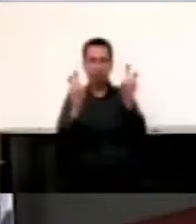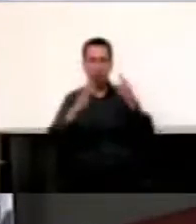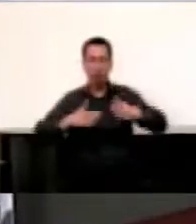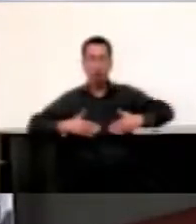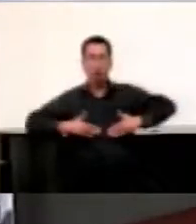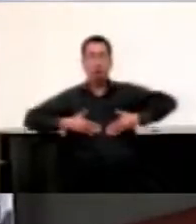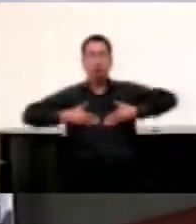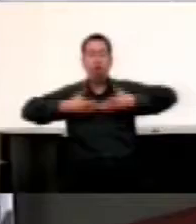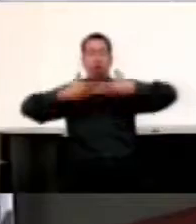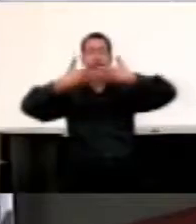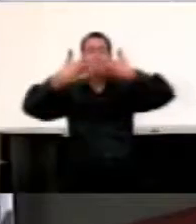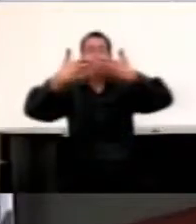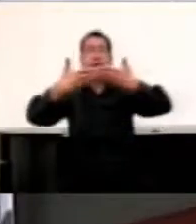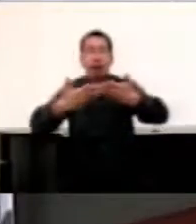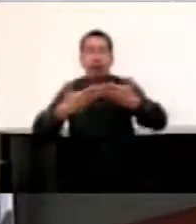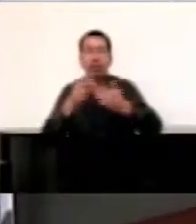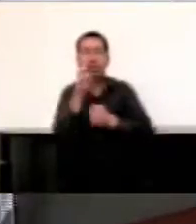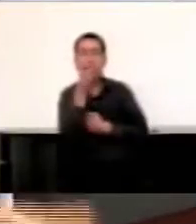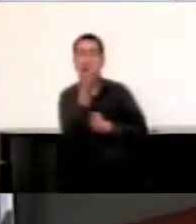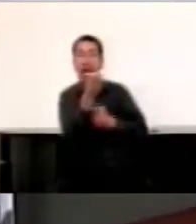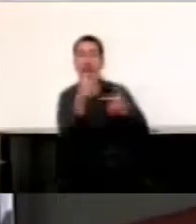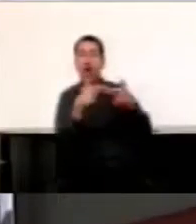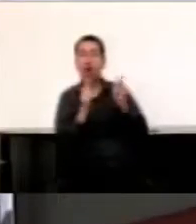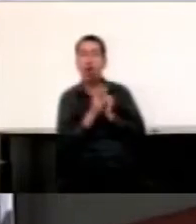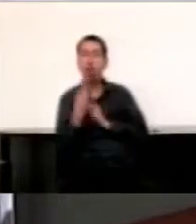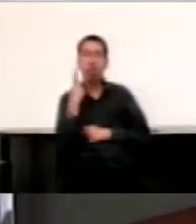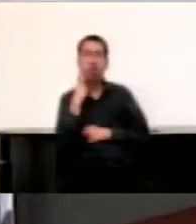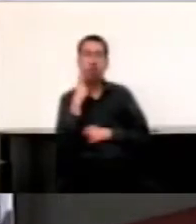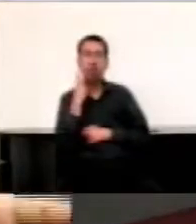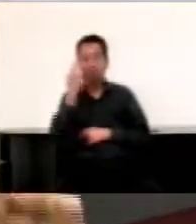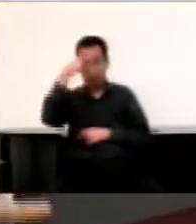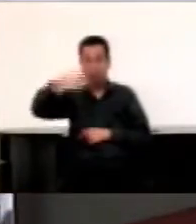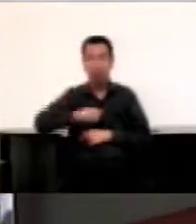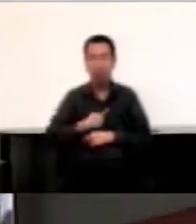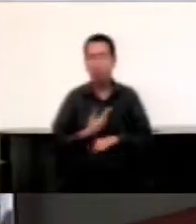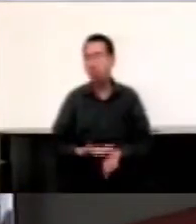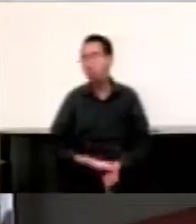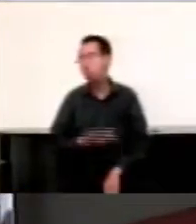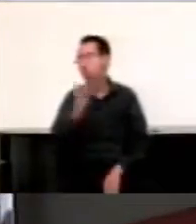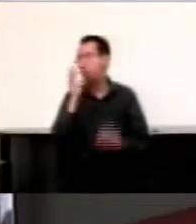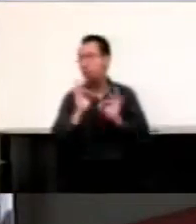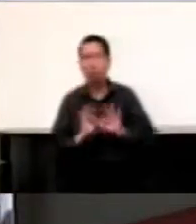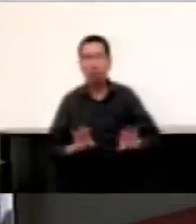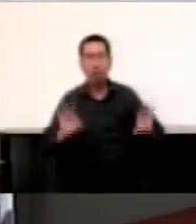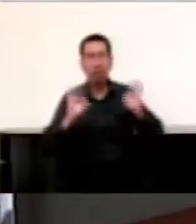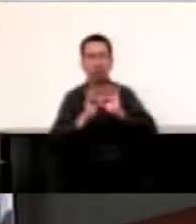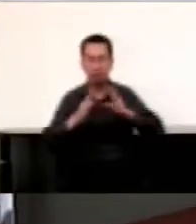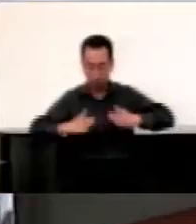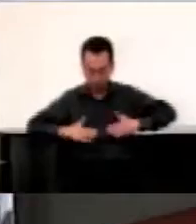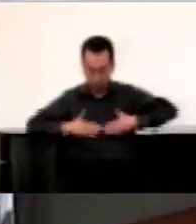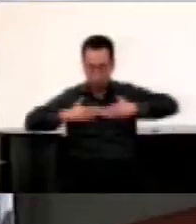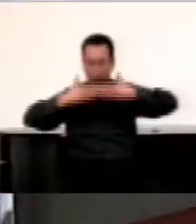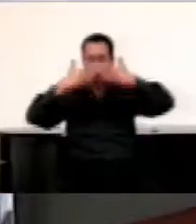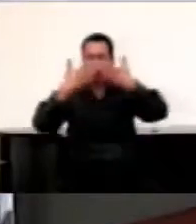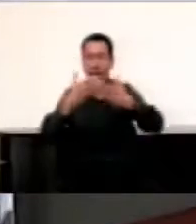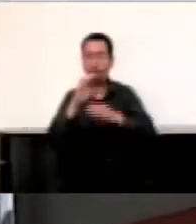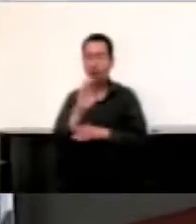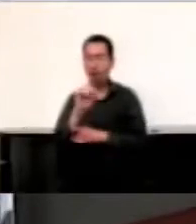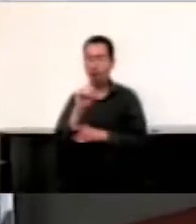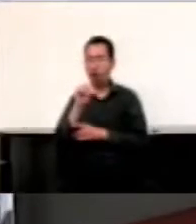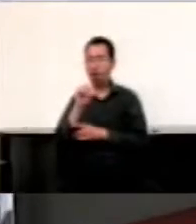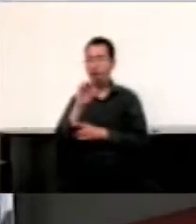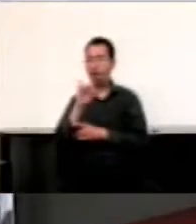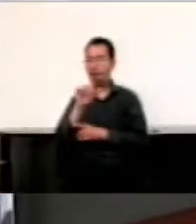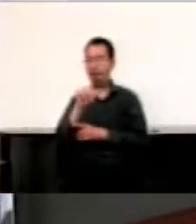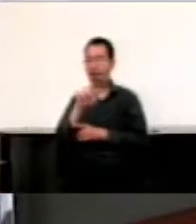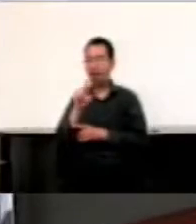los partidos políticos. A mí ese tema me parece fundamental. Dicen en el libro, y me voy a permitir citar,